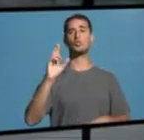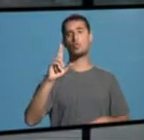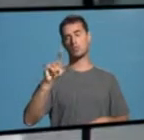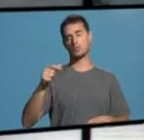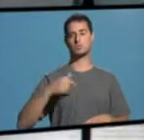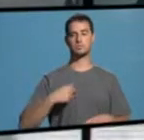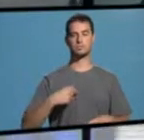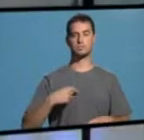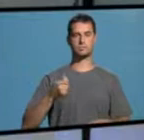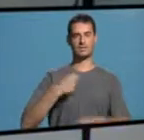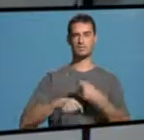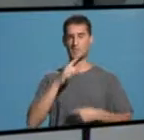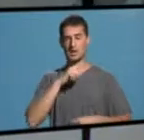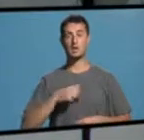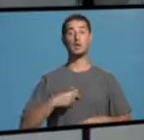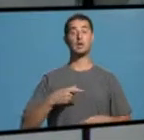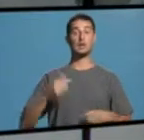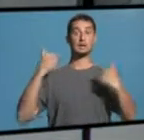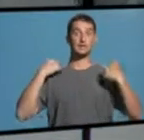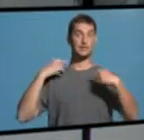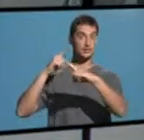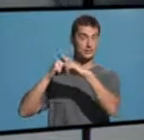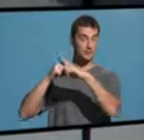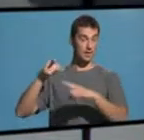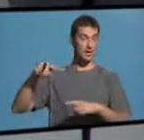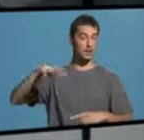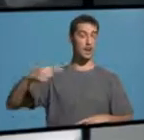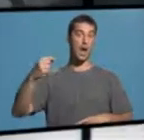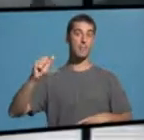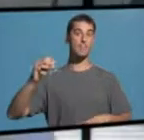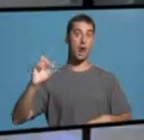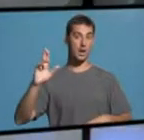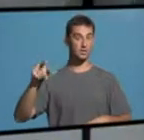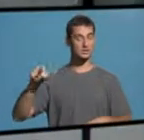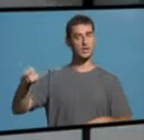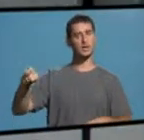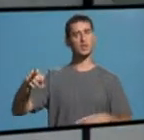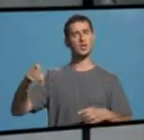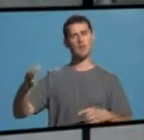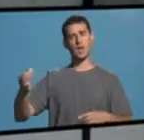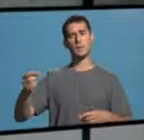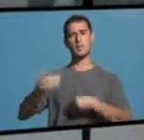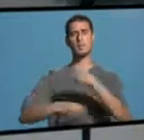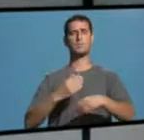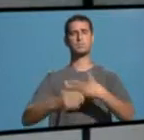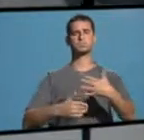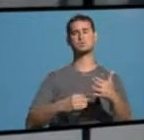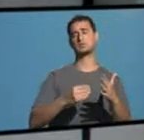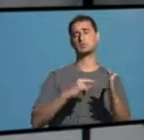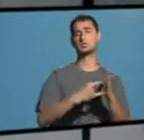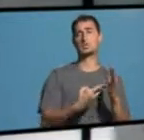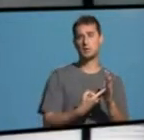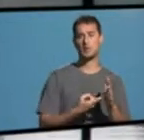urbanización. Pero si hai unha responsabilidade da Xunta de Galicia para, a través dos mecanismos que pode haber en industria e en economía,